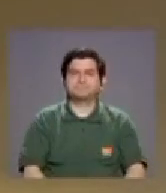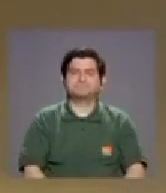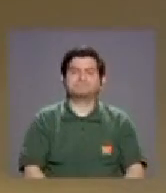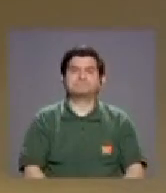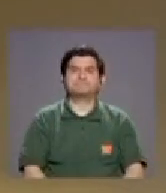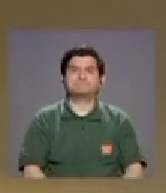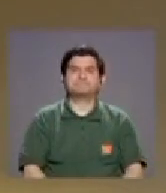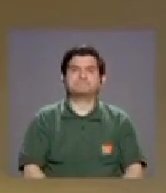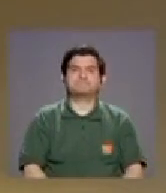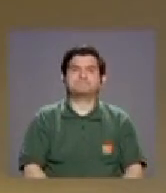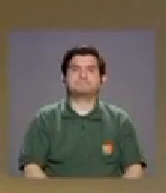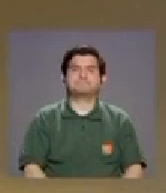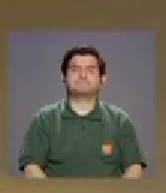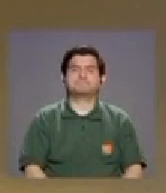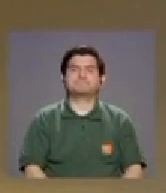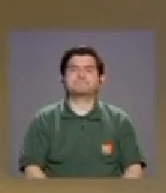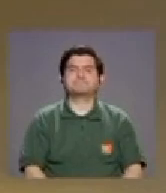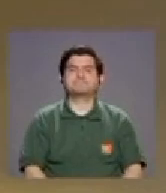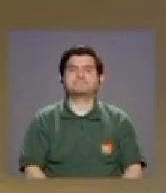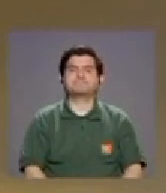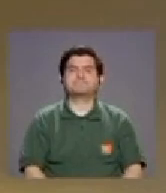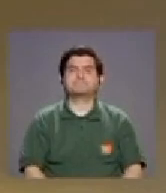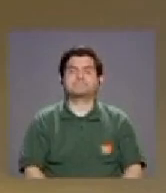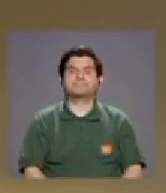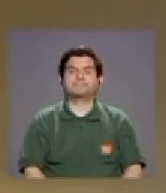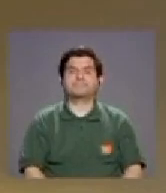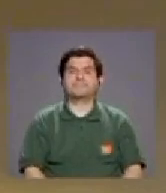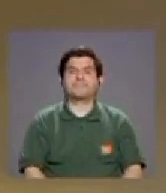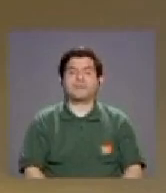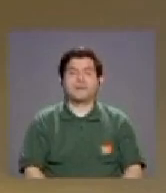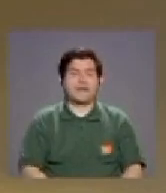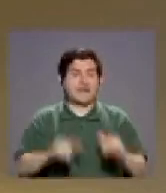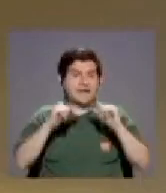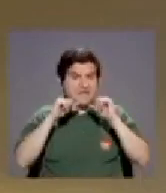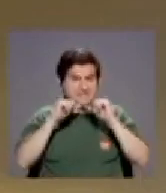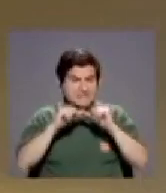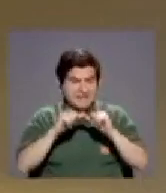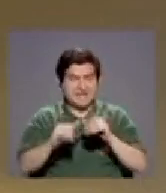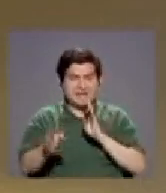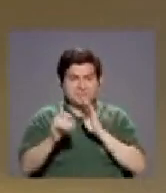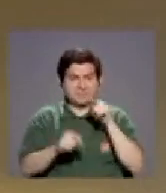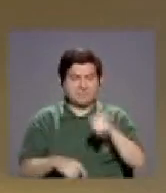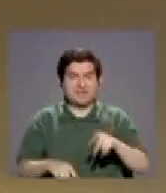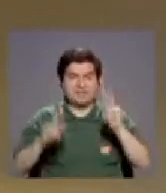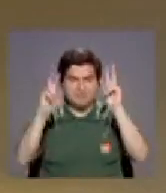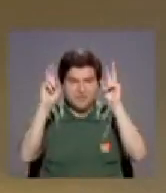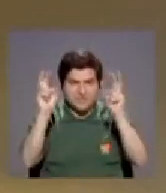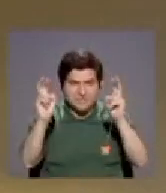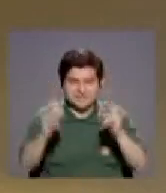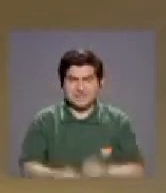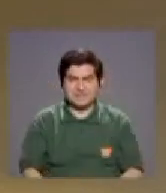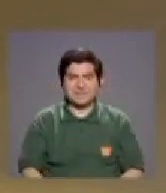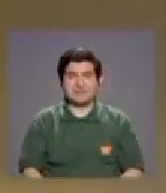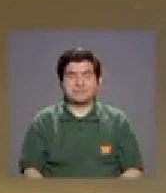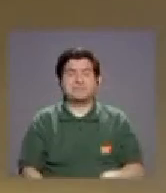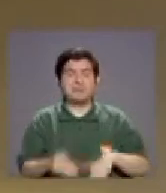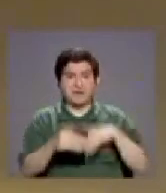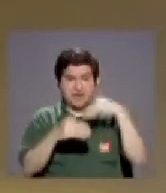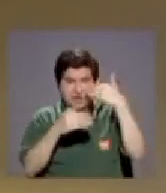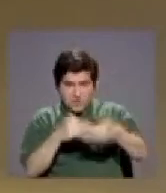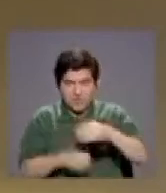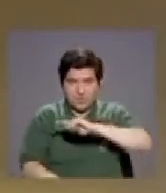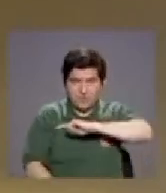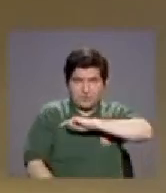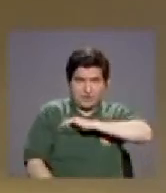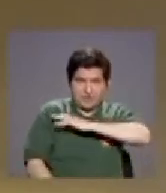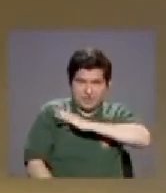Pues vamos a continuar conversando de este y otros temas, doctora, una vez que el